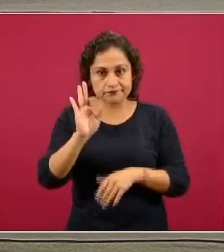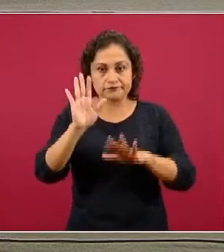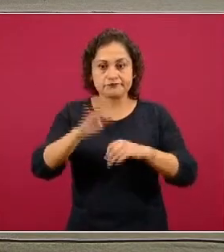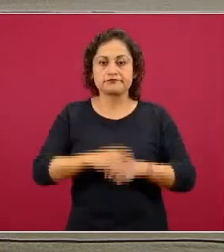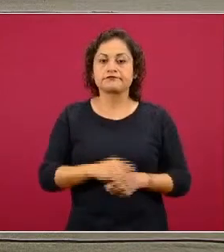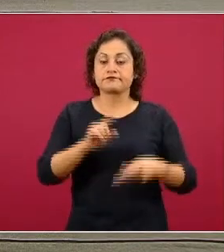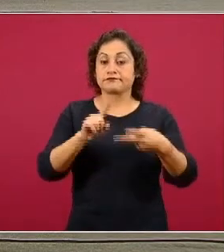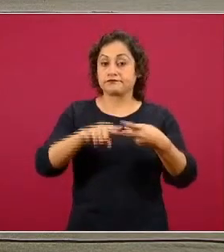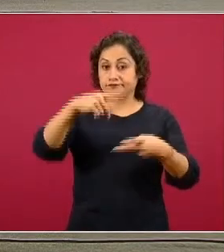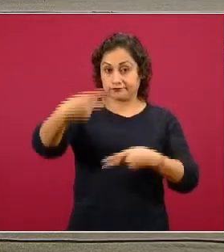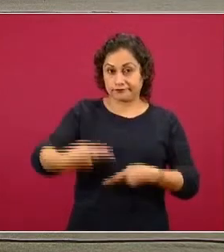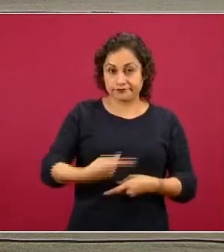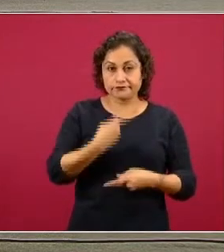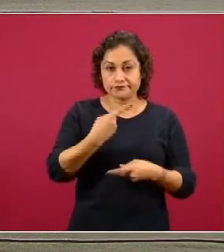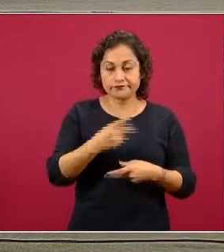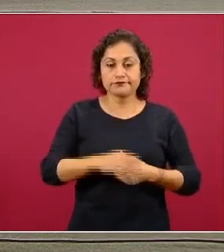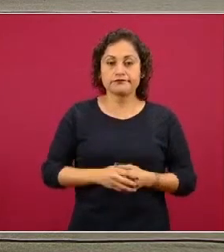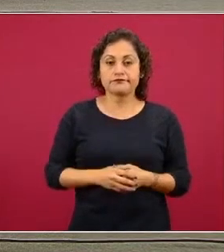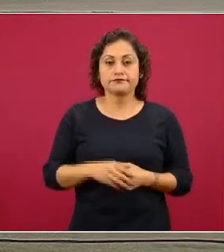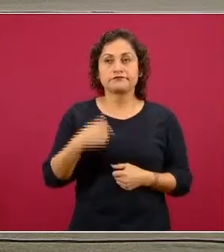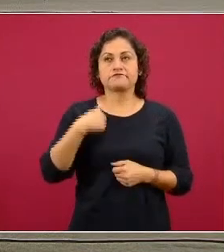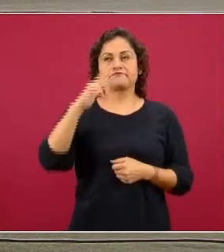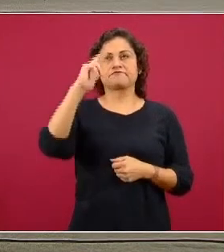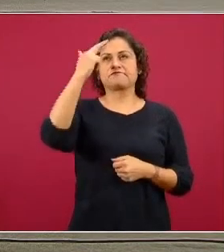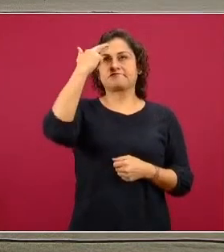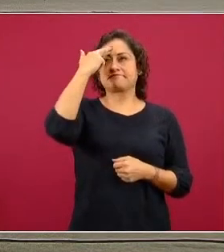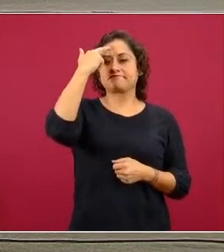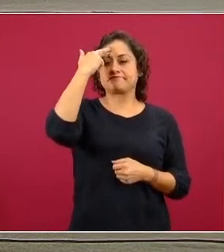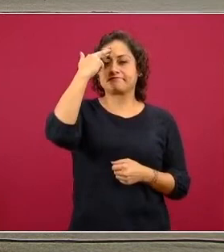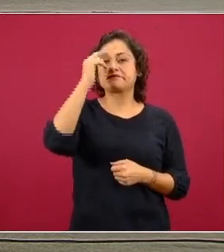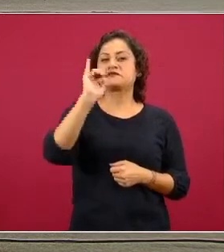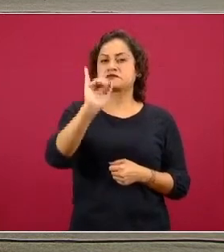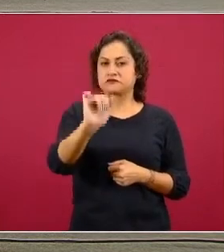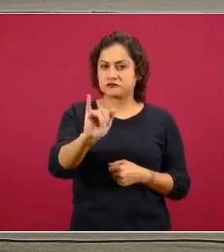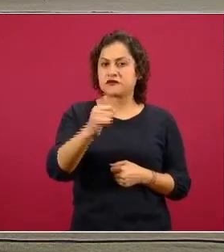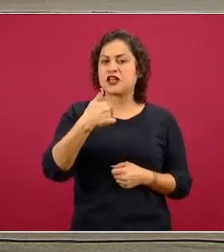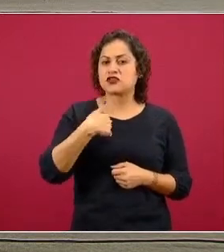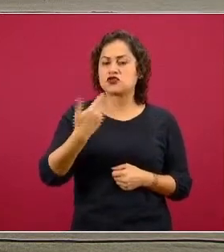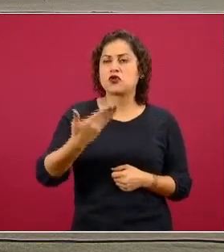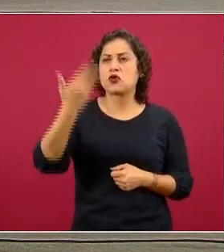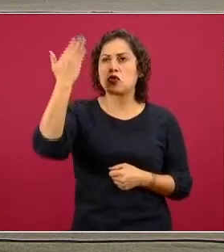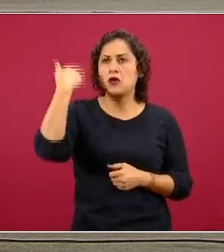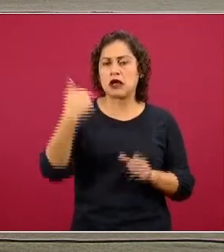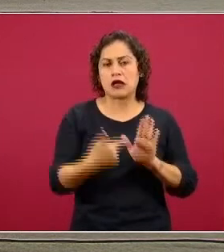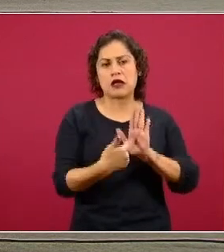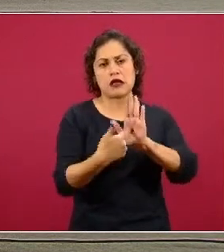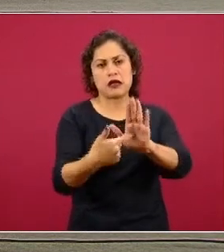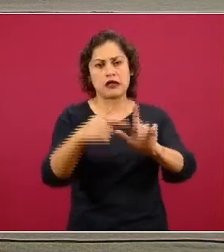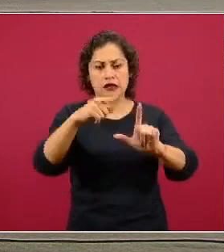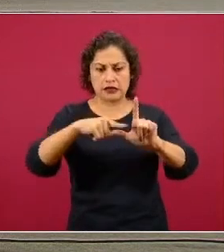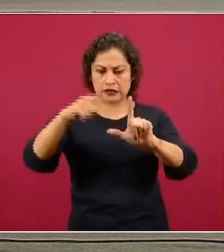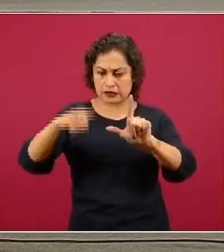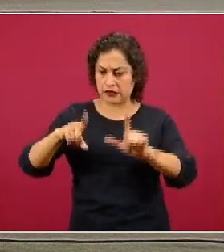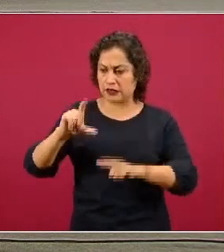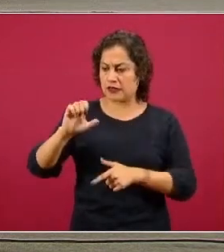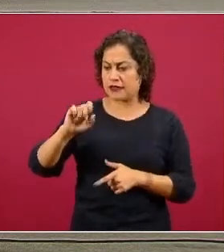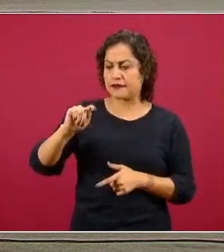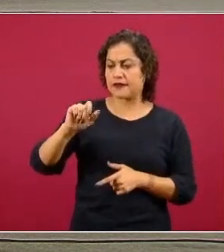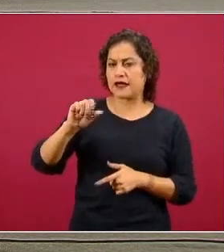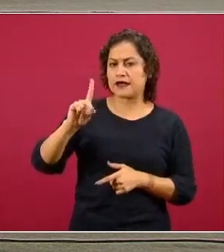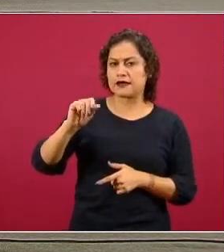segunda pregunta, tengo que recordar, sí, yo presenté unas curvas de letalidad por entidad